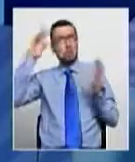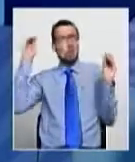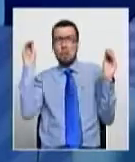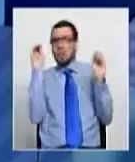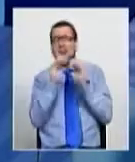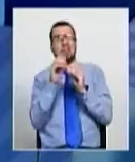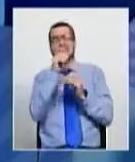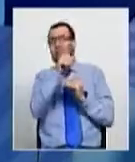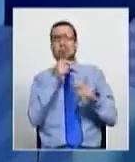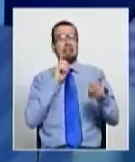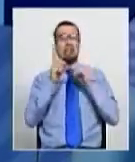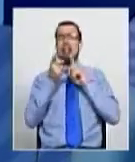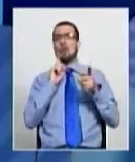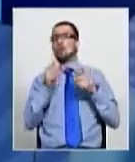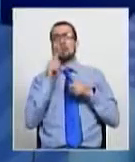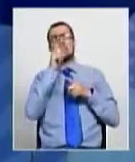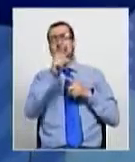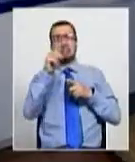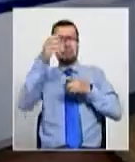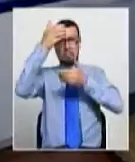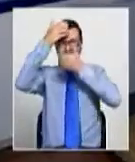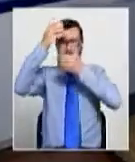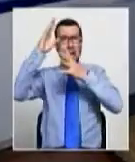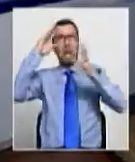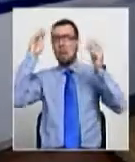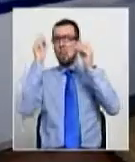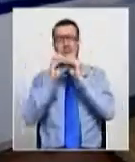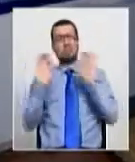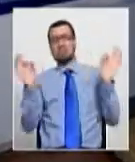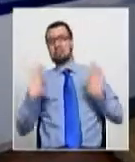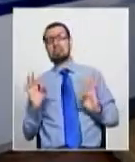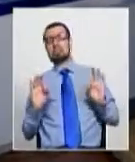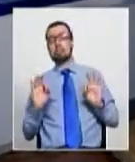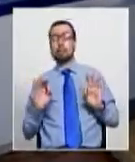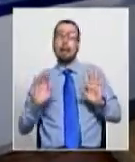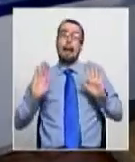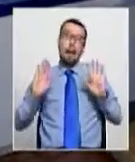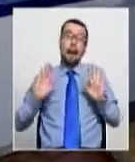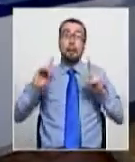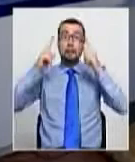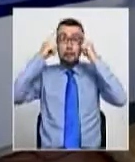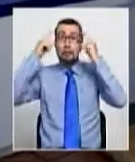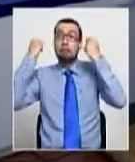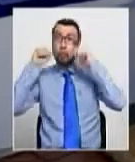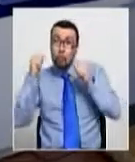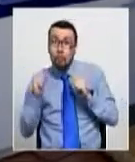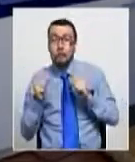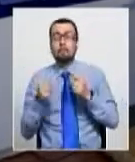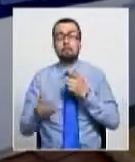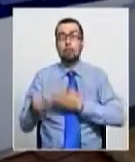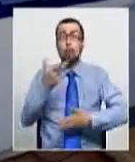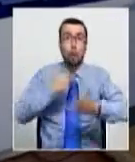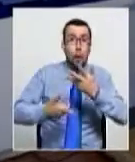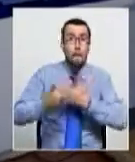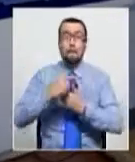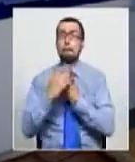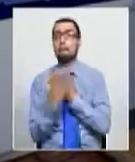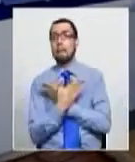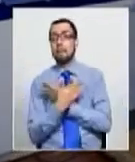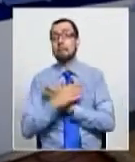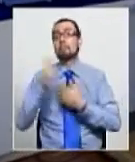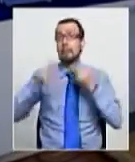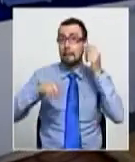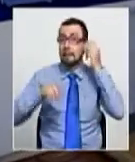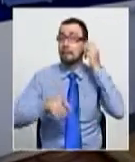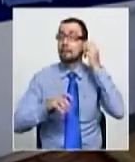esos diálogos o con las cosas que se están acordando tenemos que preocuparnos por la convivencia en paz ese otro